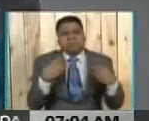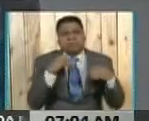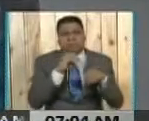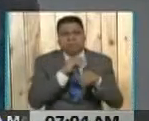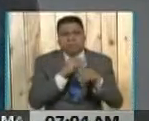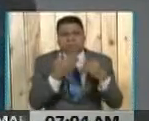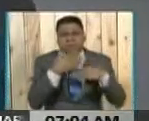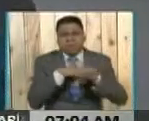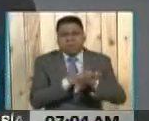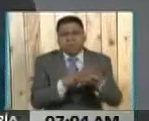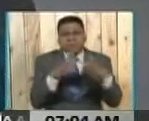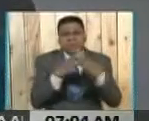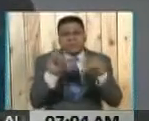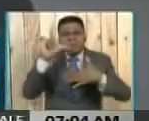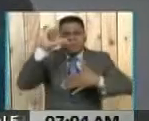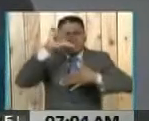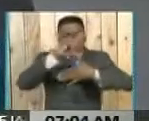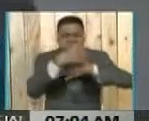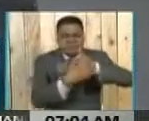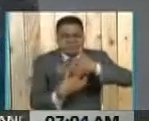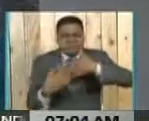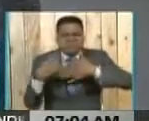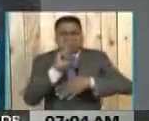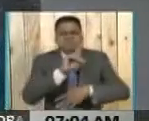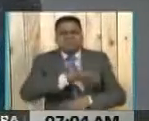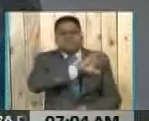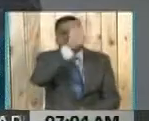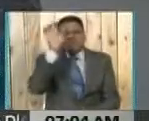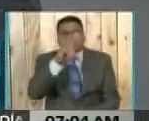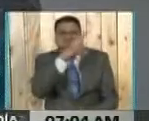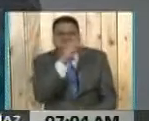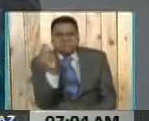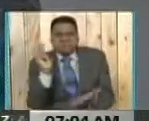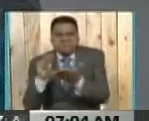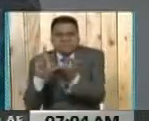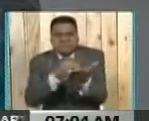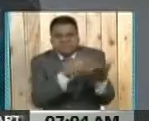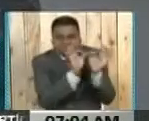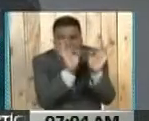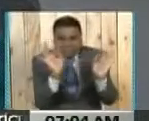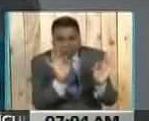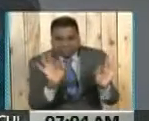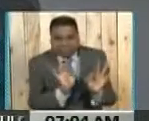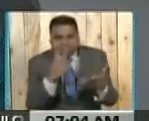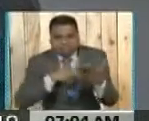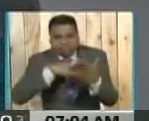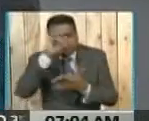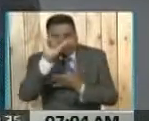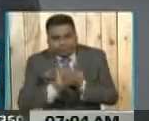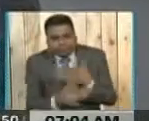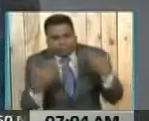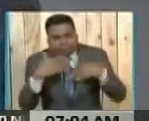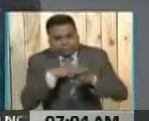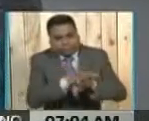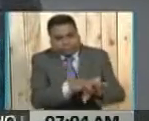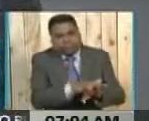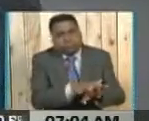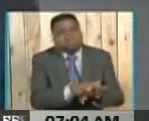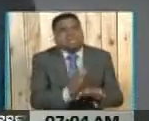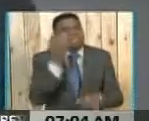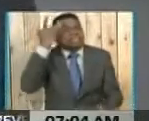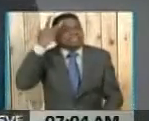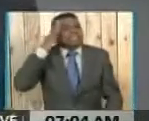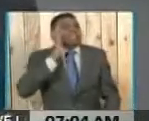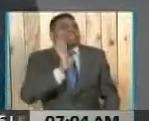América Latina, inclusive de países que no han participado de un poco de todo este proyecto conjunto, creo que está